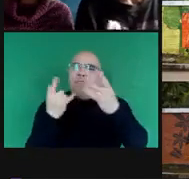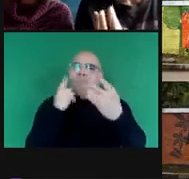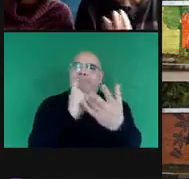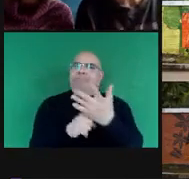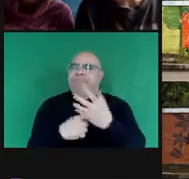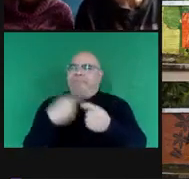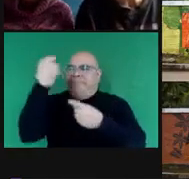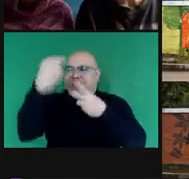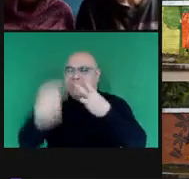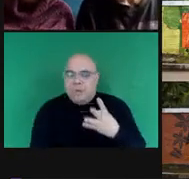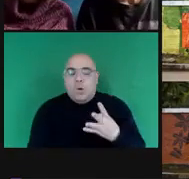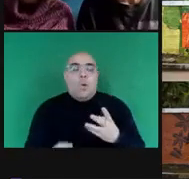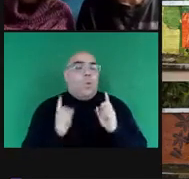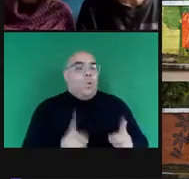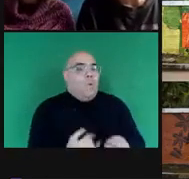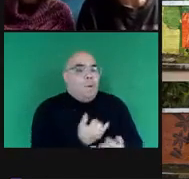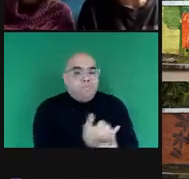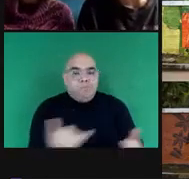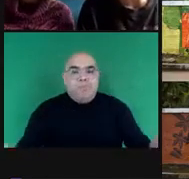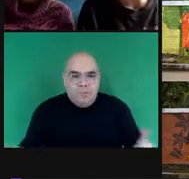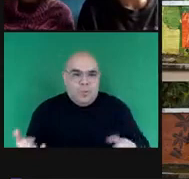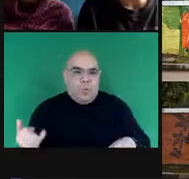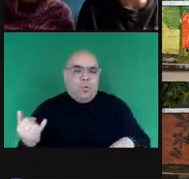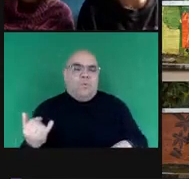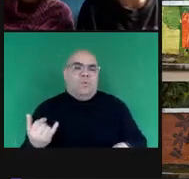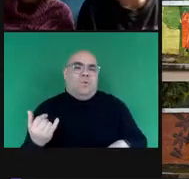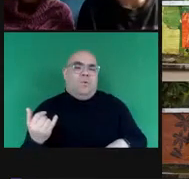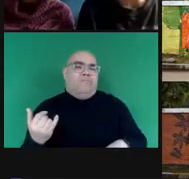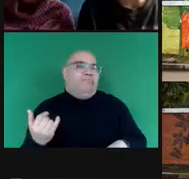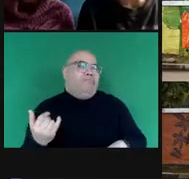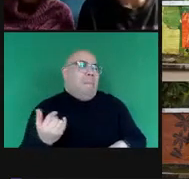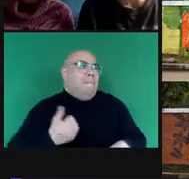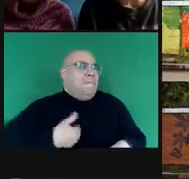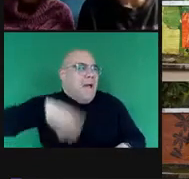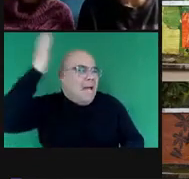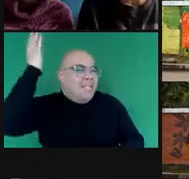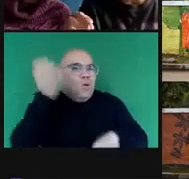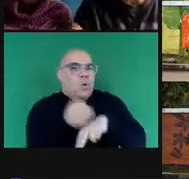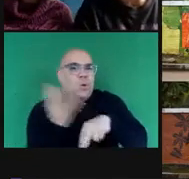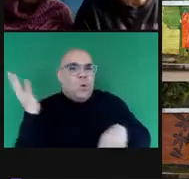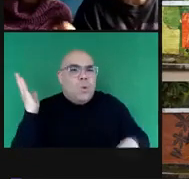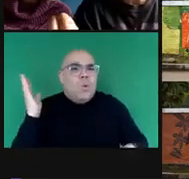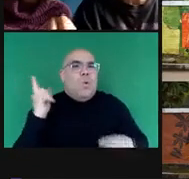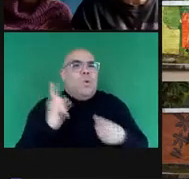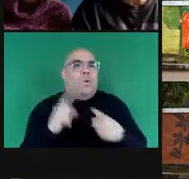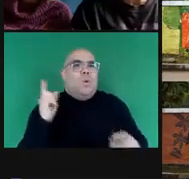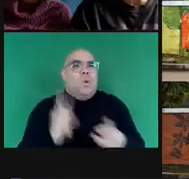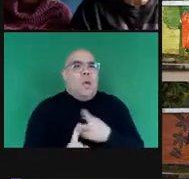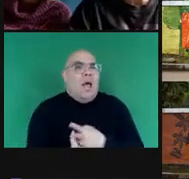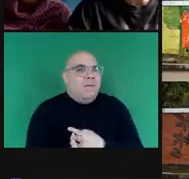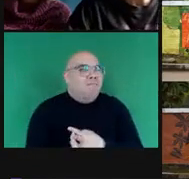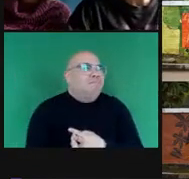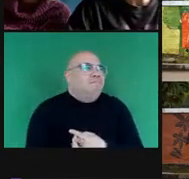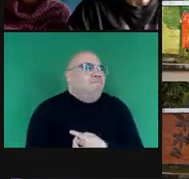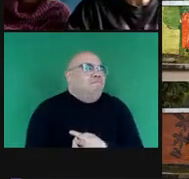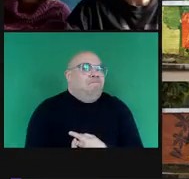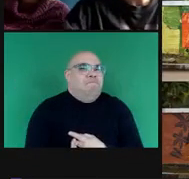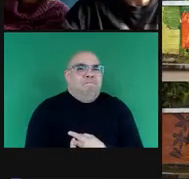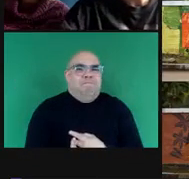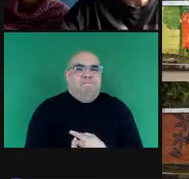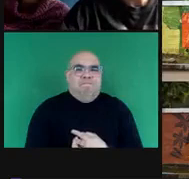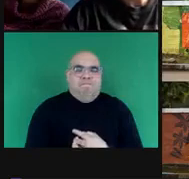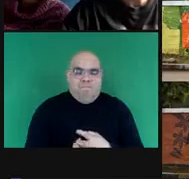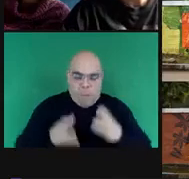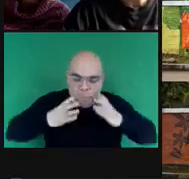en sus biologías, ¿no? Podríamos decir que es muy importante señalar precisamente que somos